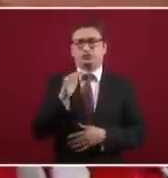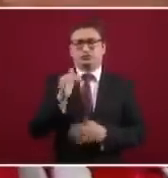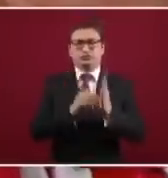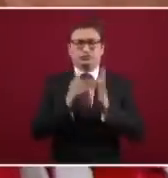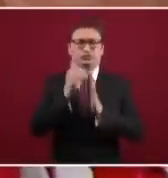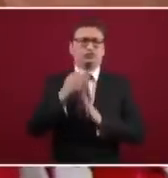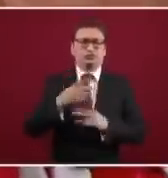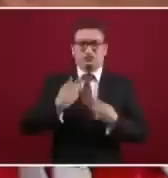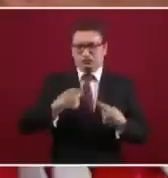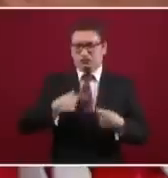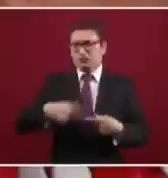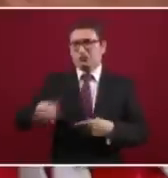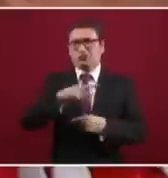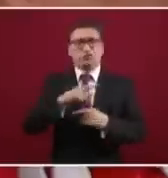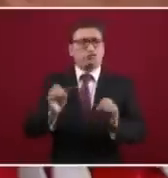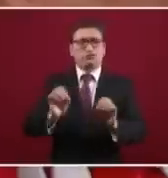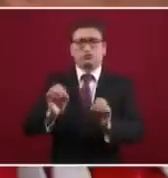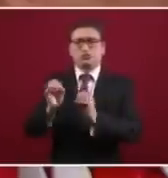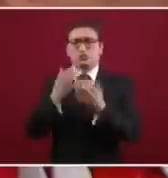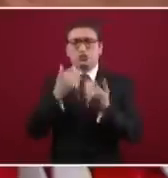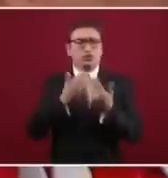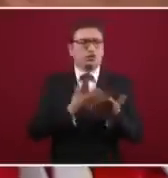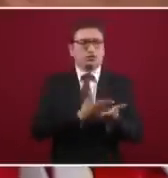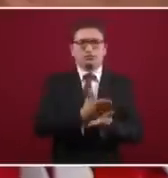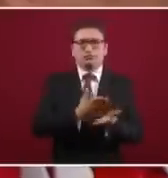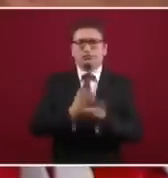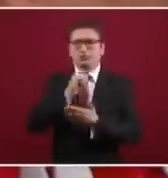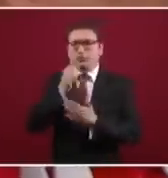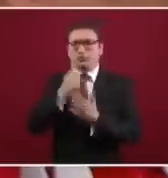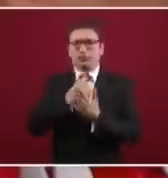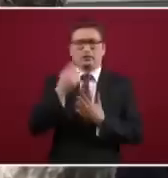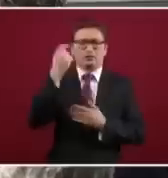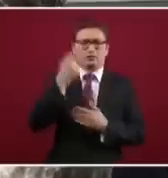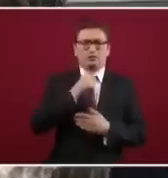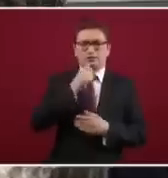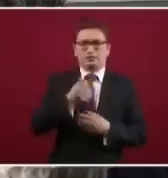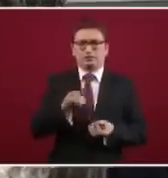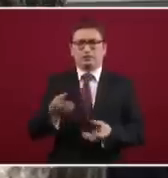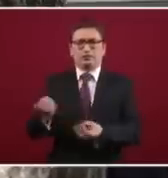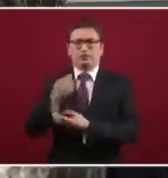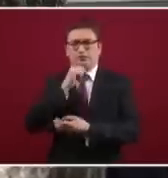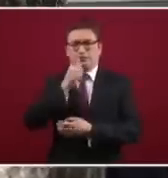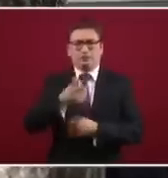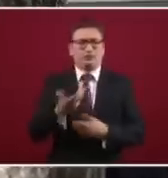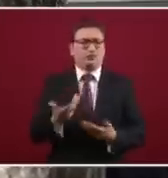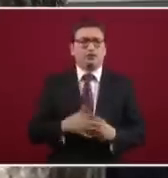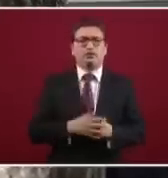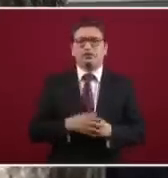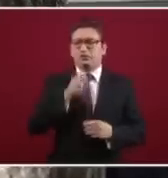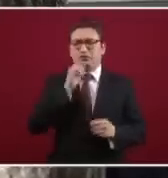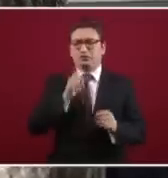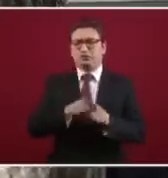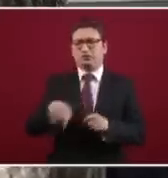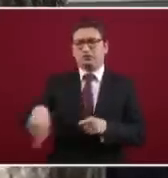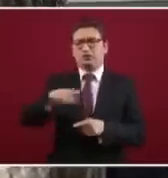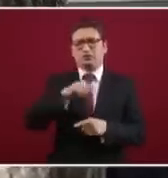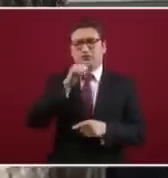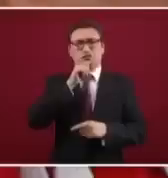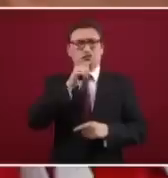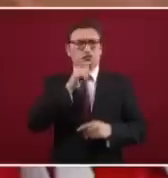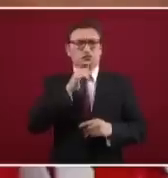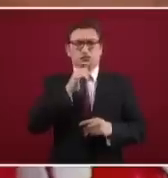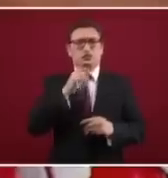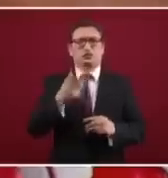de personas que están en el limbo, no tienen acceso a ninguna pensión y tampoco han alcanzado todavía